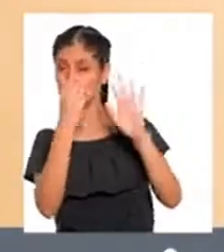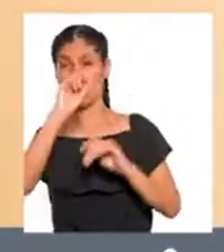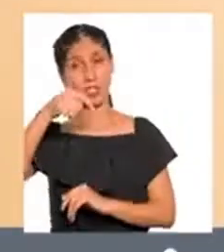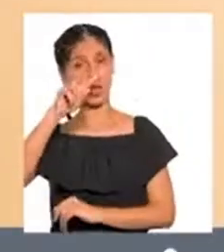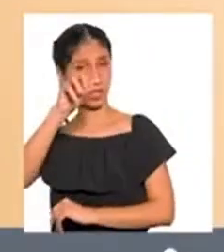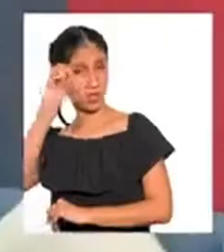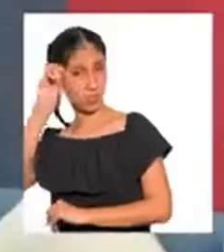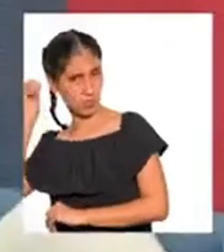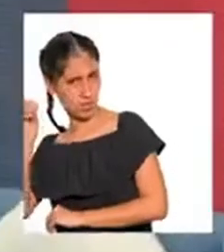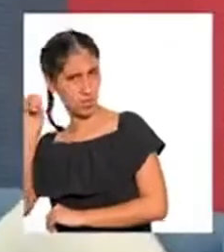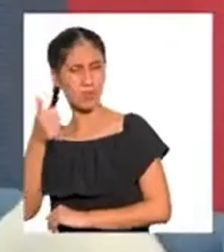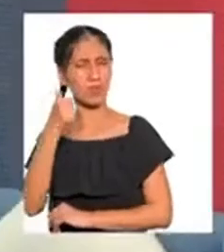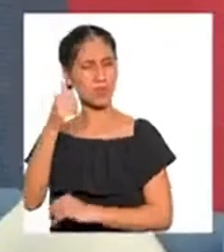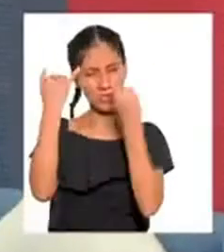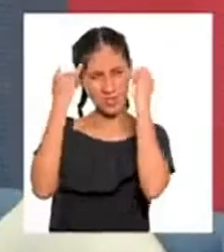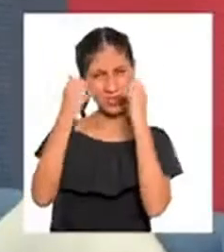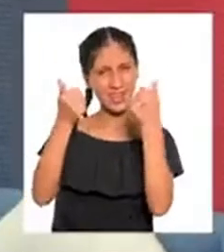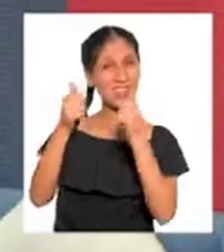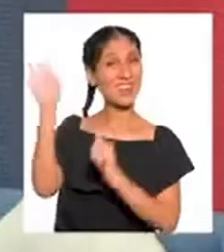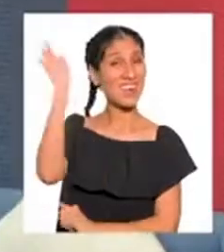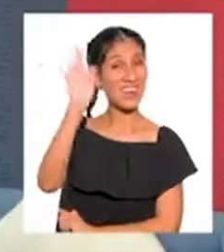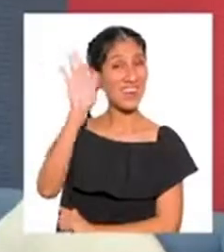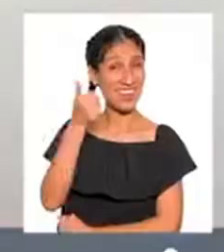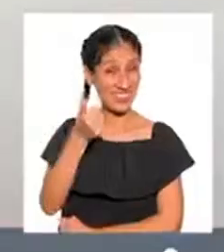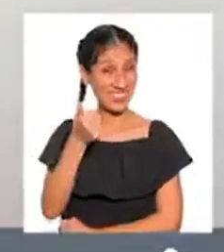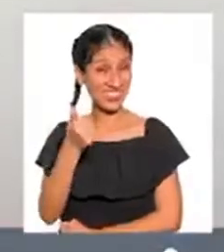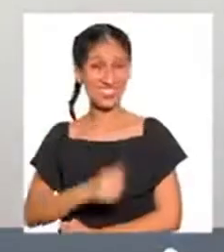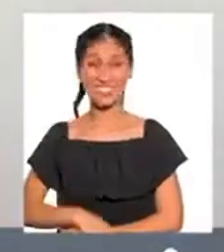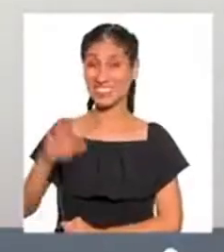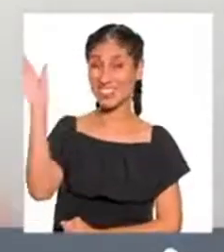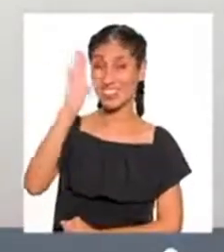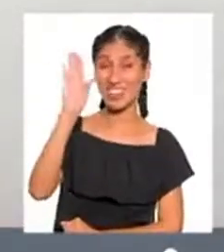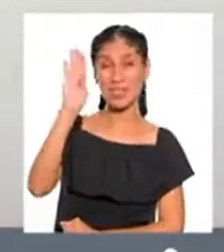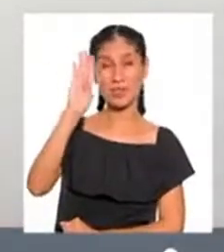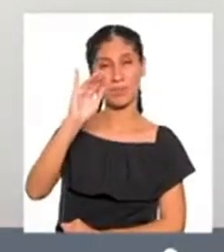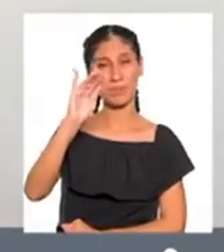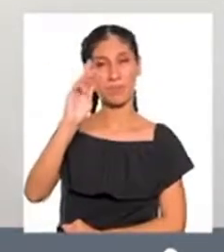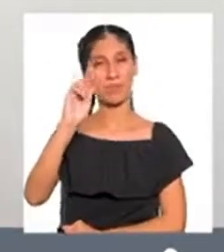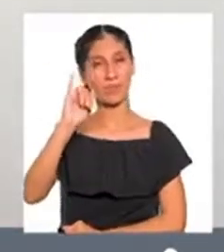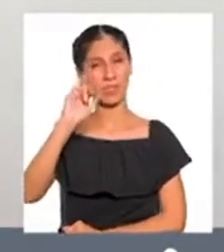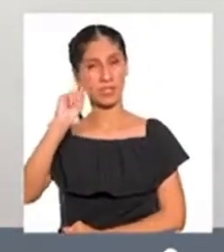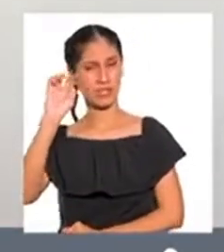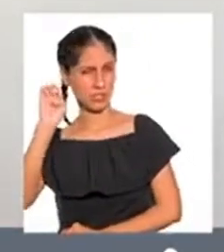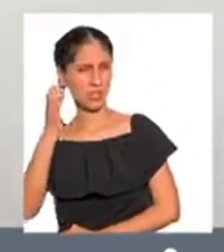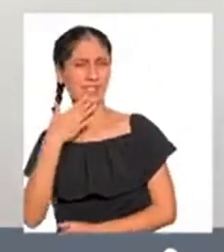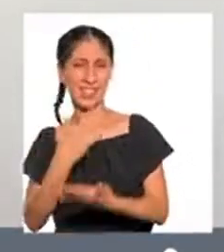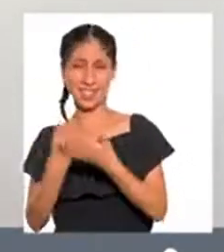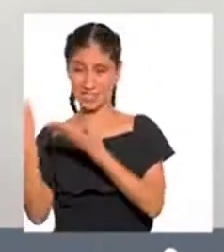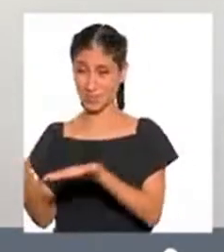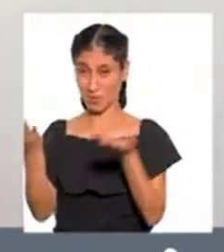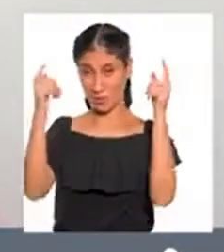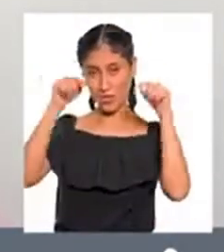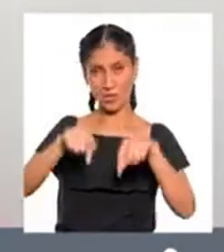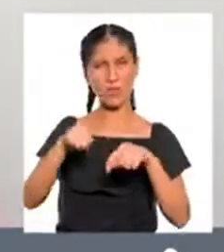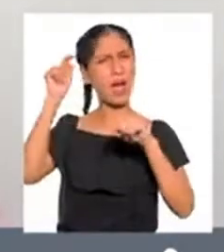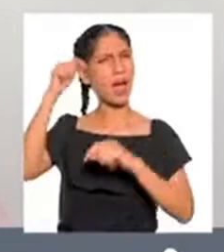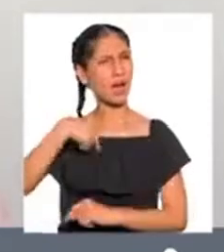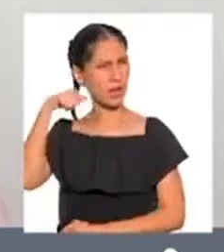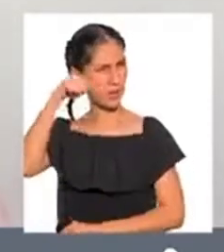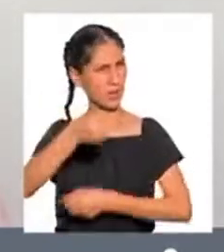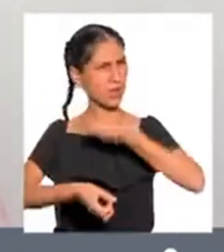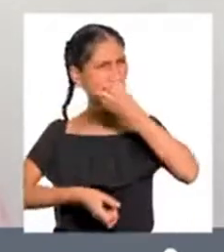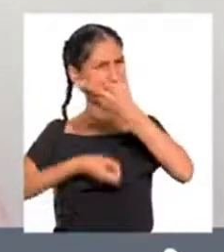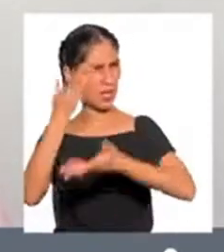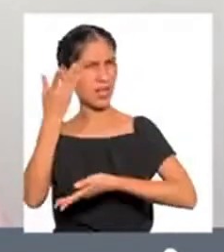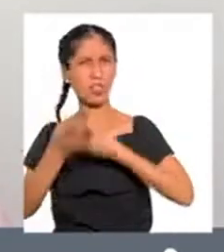idea, Mario. Hola, qué bueno que estés con nosotros. Hola Brigitte, muchas gracias por la invitación. El día de hoy he venido a hablar sobre